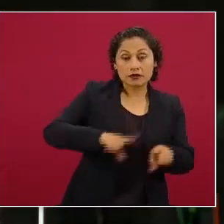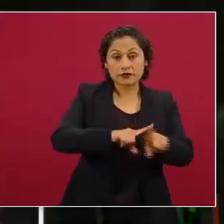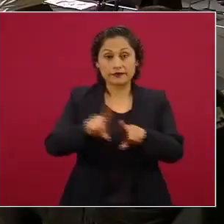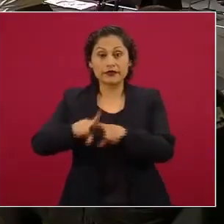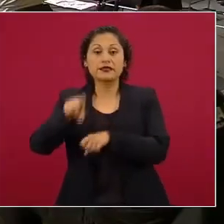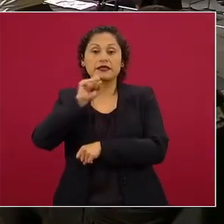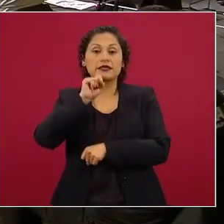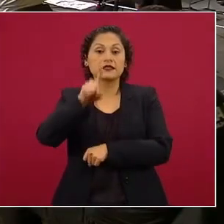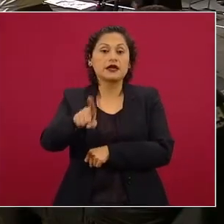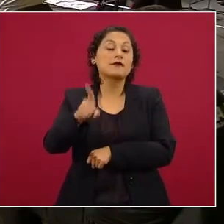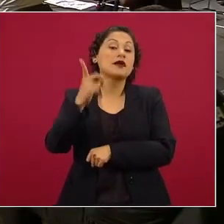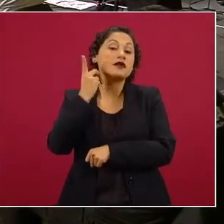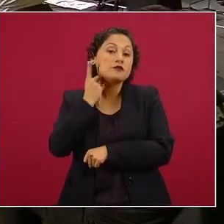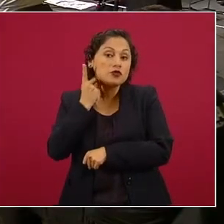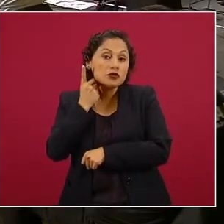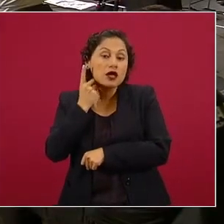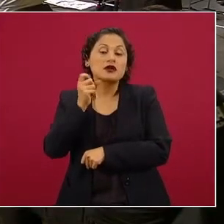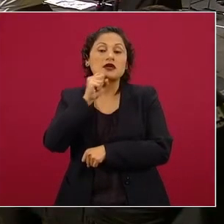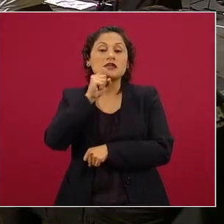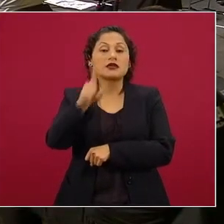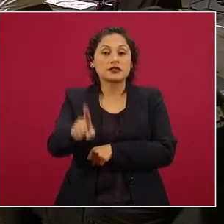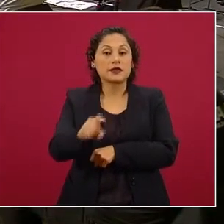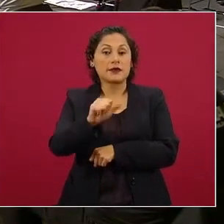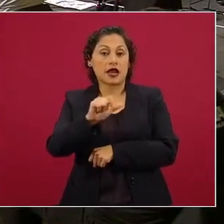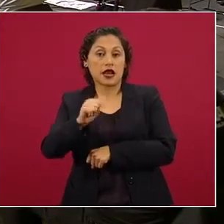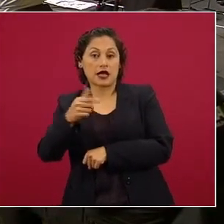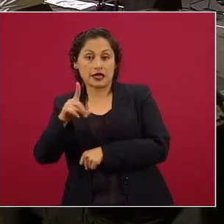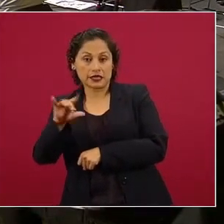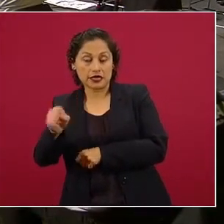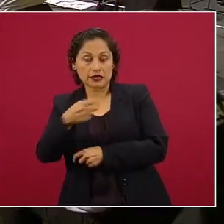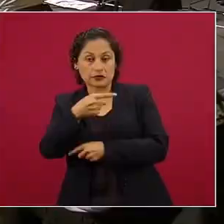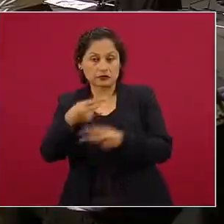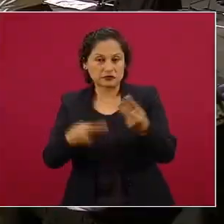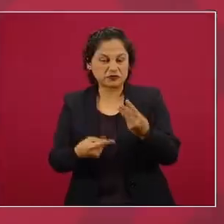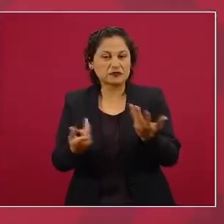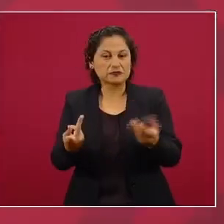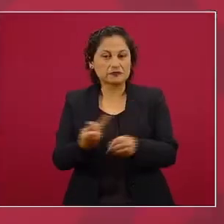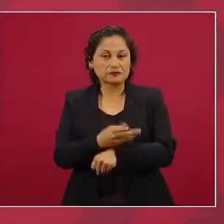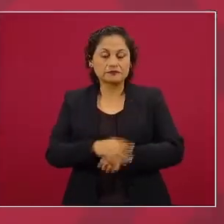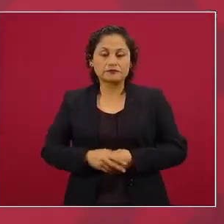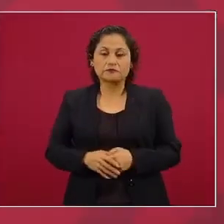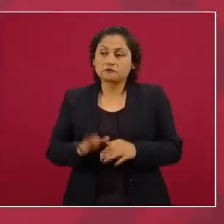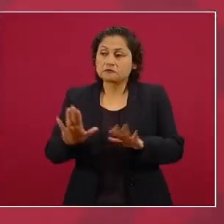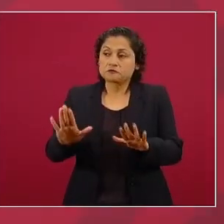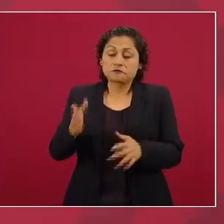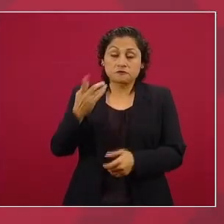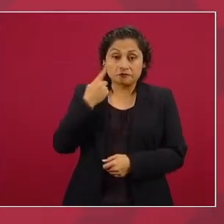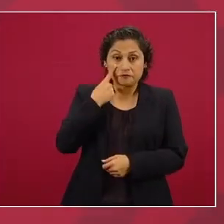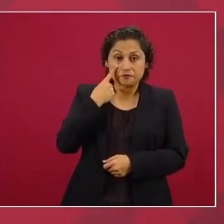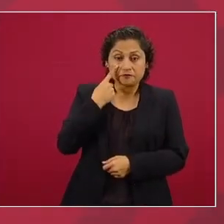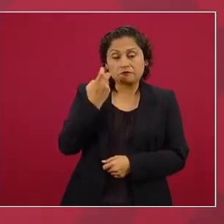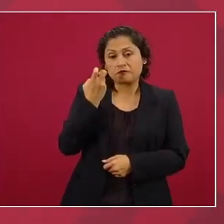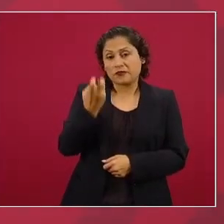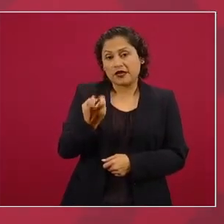alcaldías. Bueno, mire, es parte de lo que está